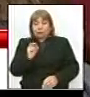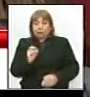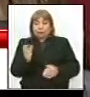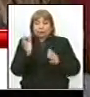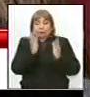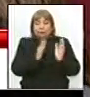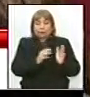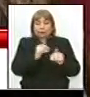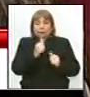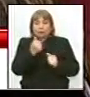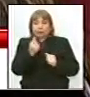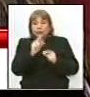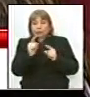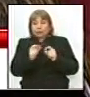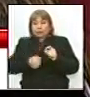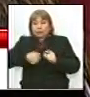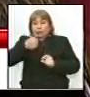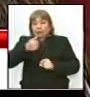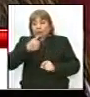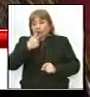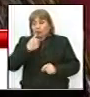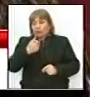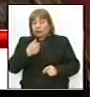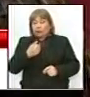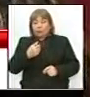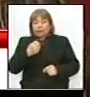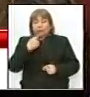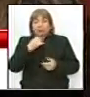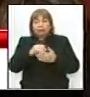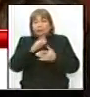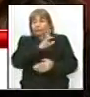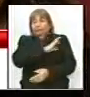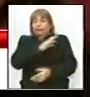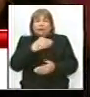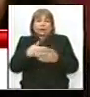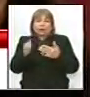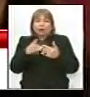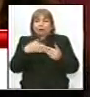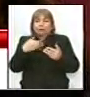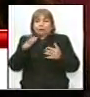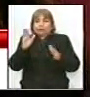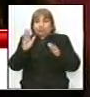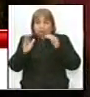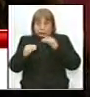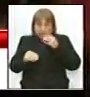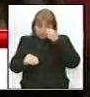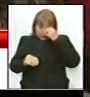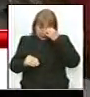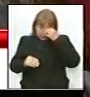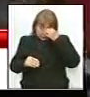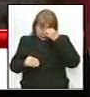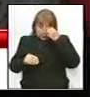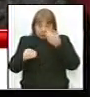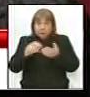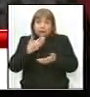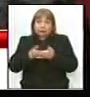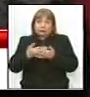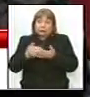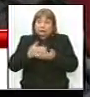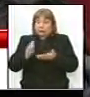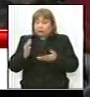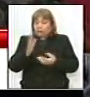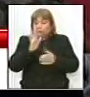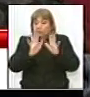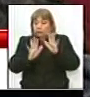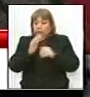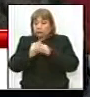otro alto funcionario indistintamente ese sea el fiscal o un vocal de la corte superma por mentir hay que destituirlo en habilitar los